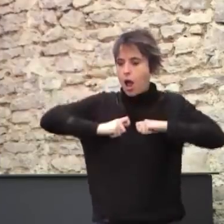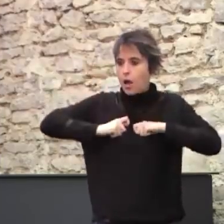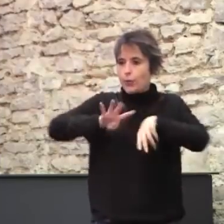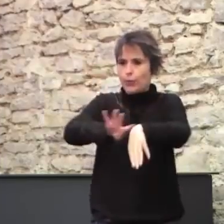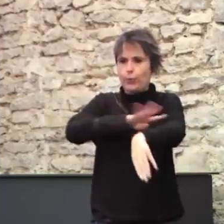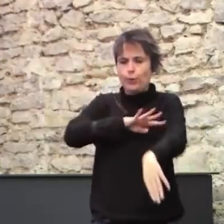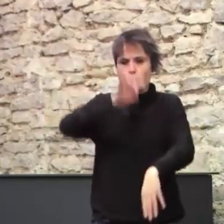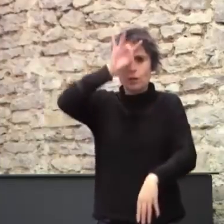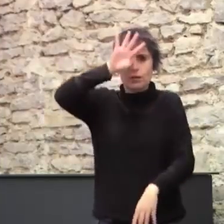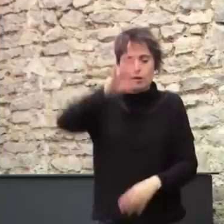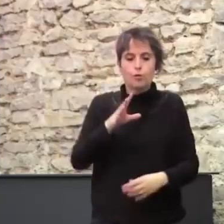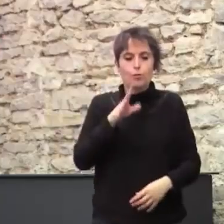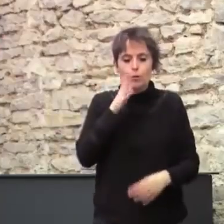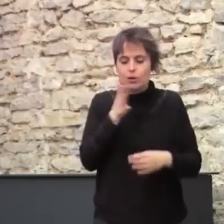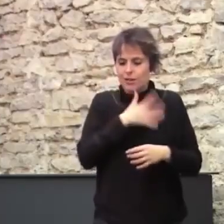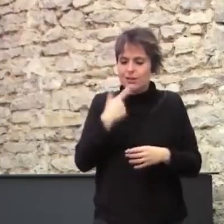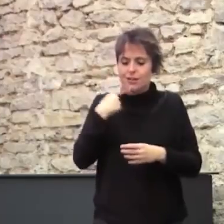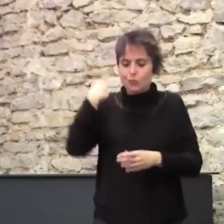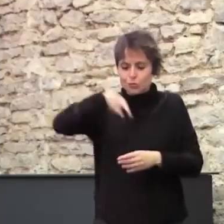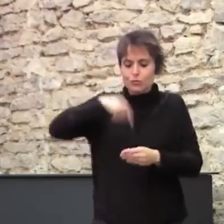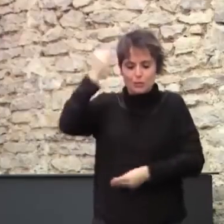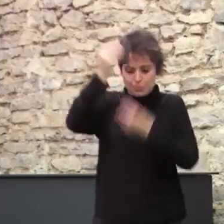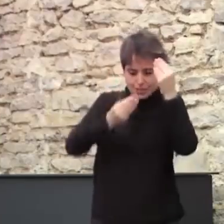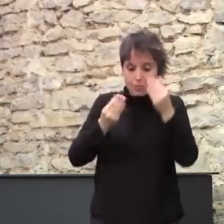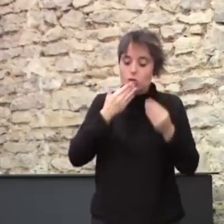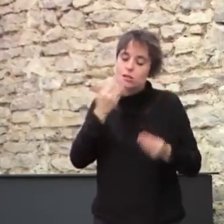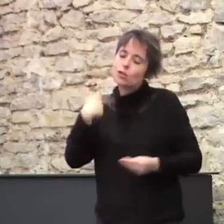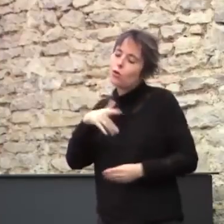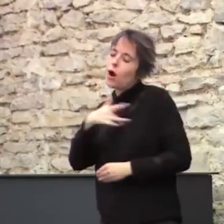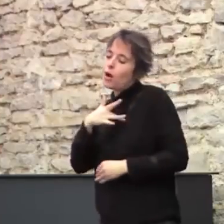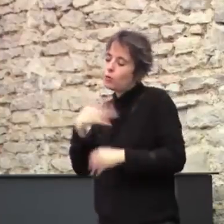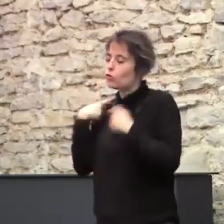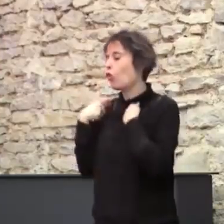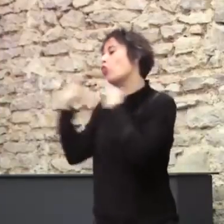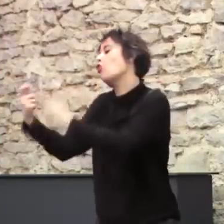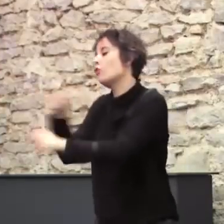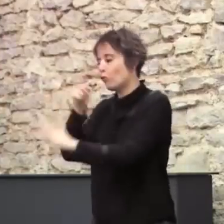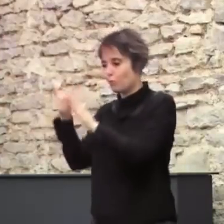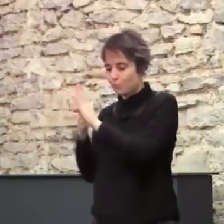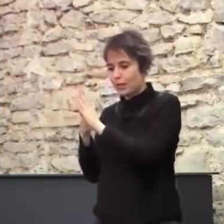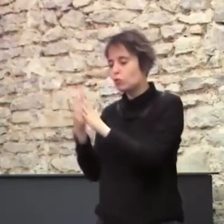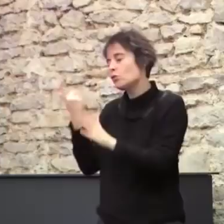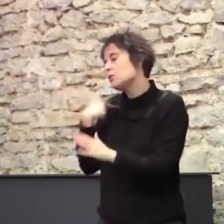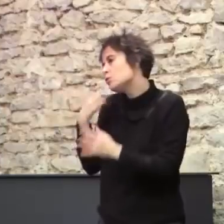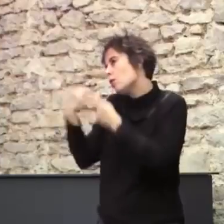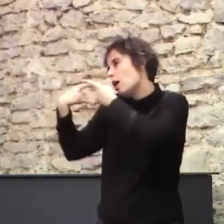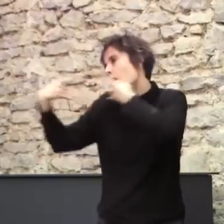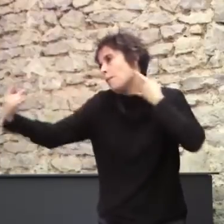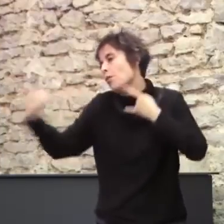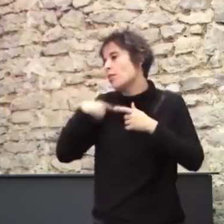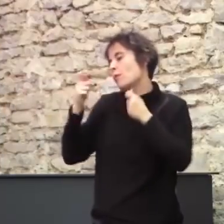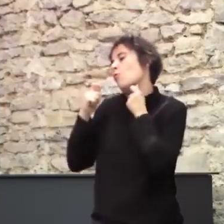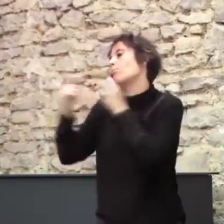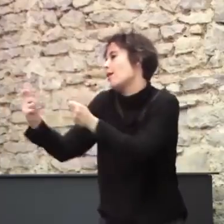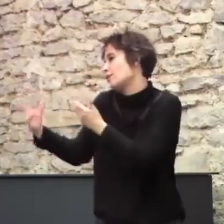¿no? Porque seguimos además pensando eso, que si yo amo a alguien y me entrego a él, si yo amo a alguien, tengo que entregar mi